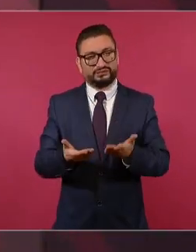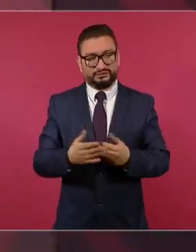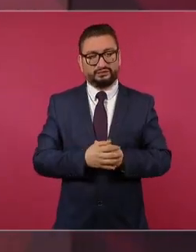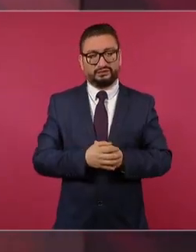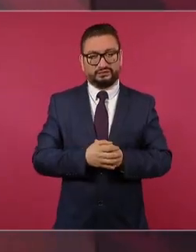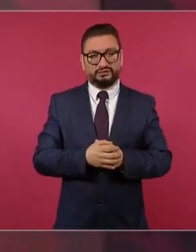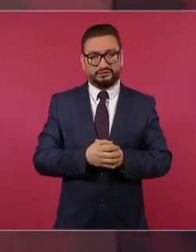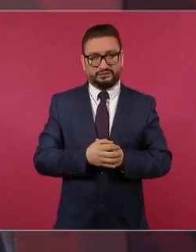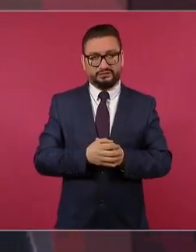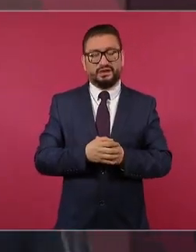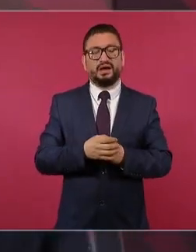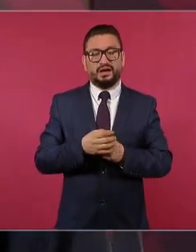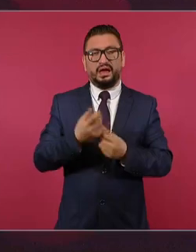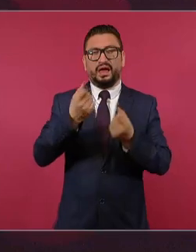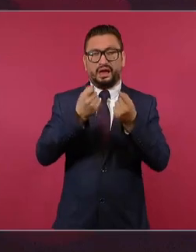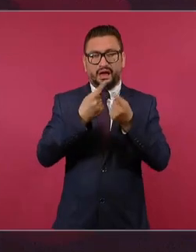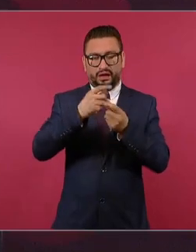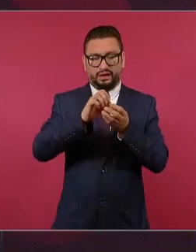Son códices,